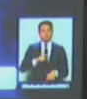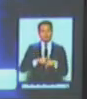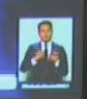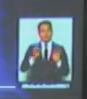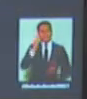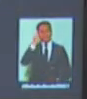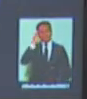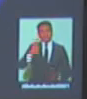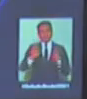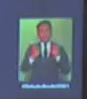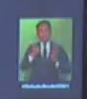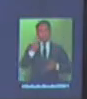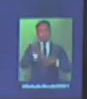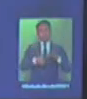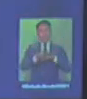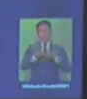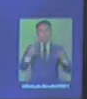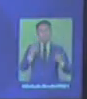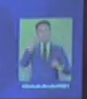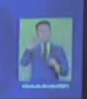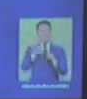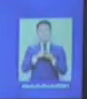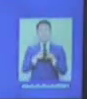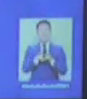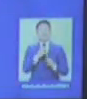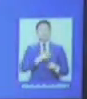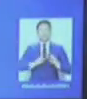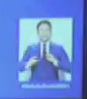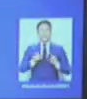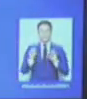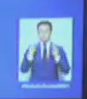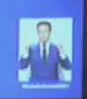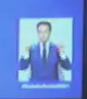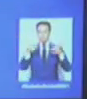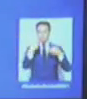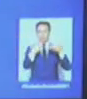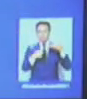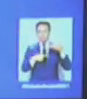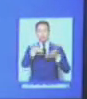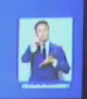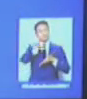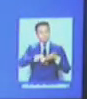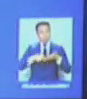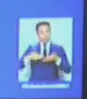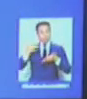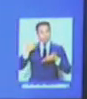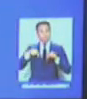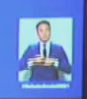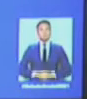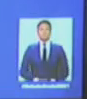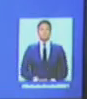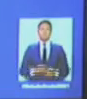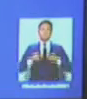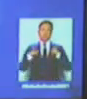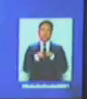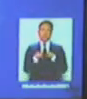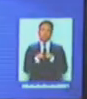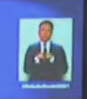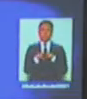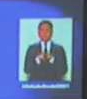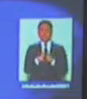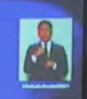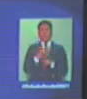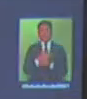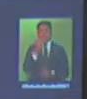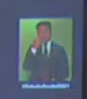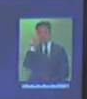tarde analizamos los principales temas de la actualidad y le invitamos a ser parte de nuestro segmento. Completamente en vivo,